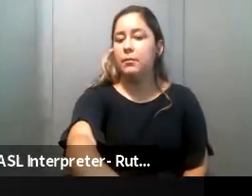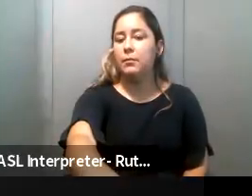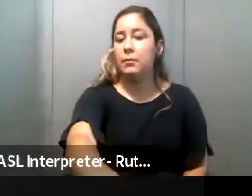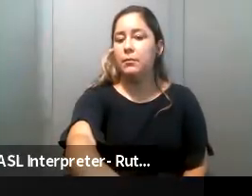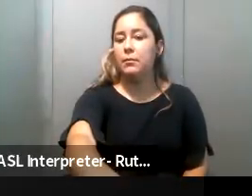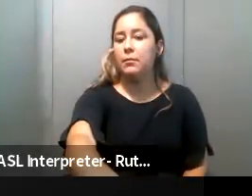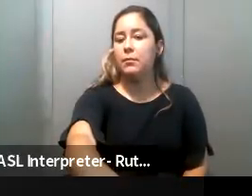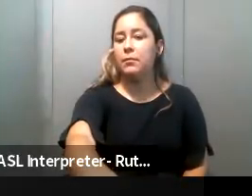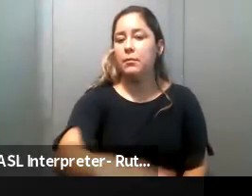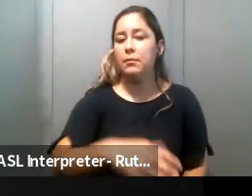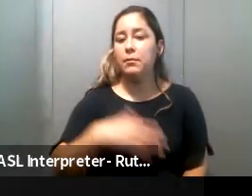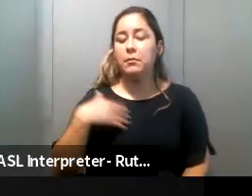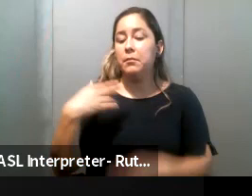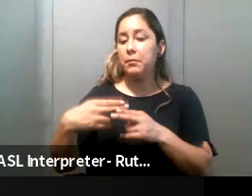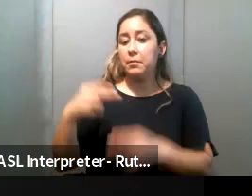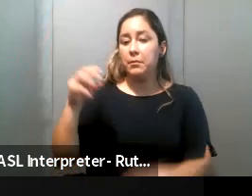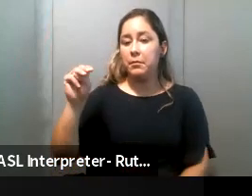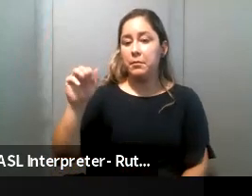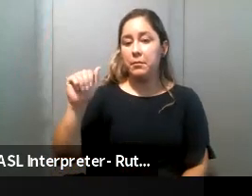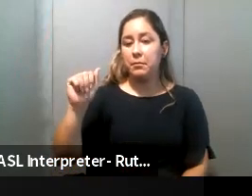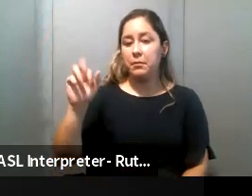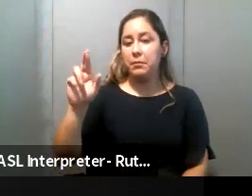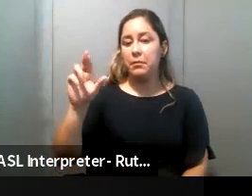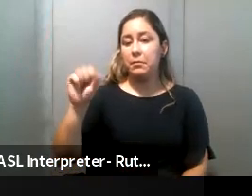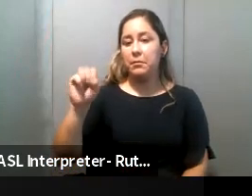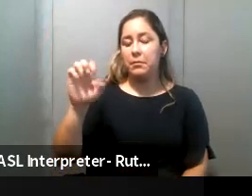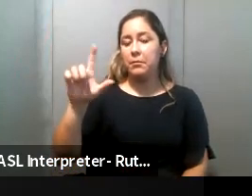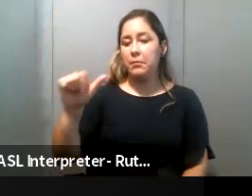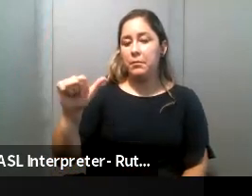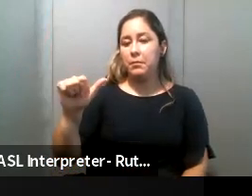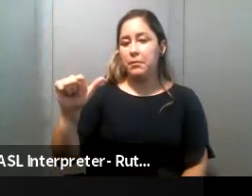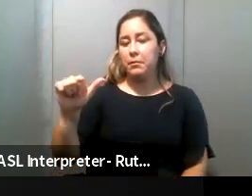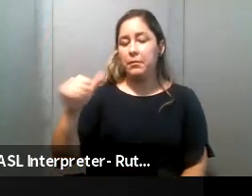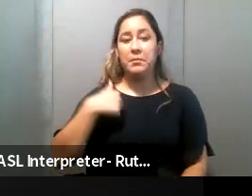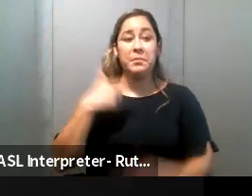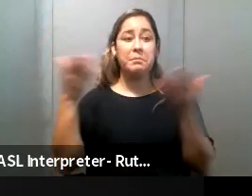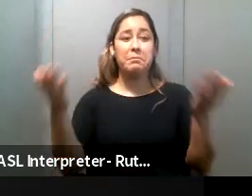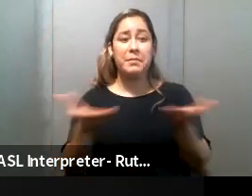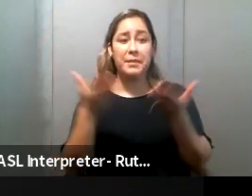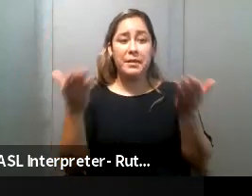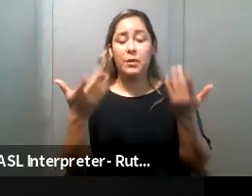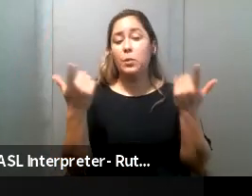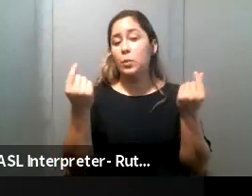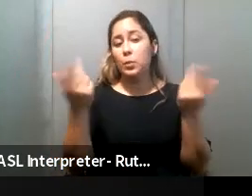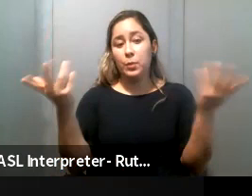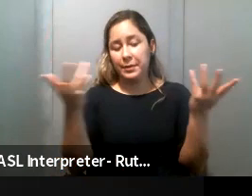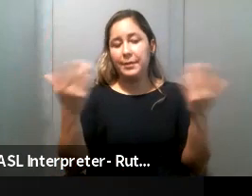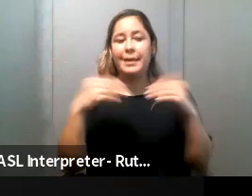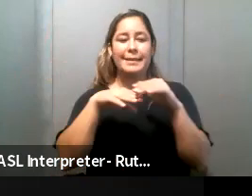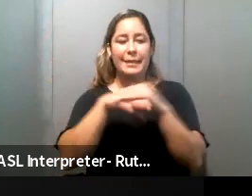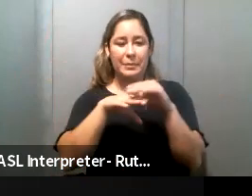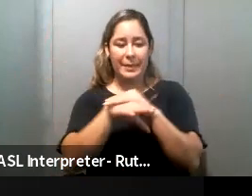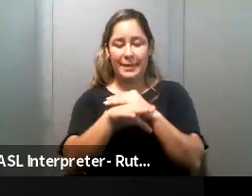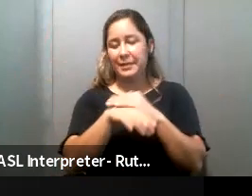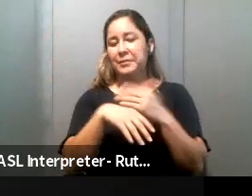Y buenos días, yo soy Marcela. Yo estaré aquí ayudando con accesibilidad.